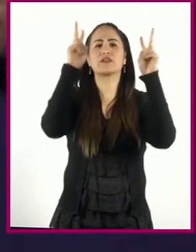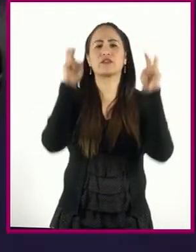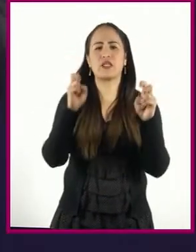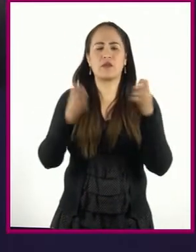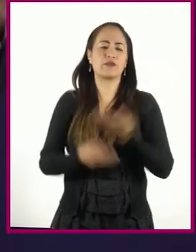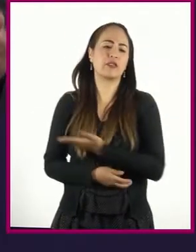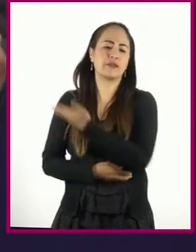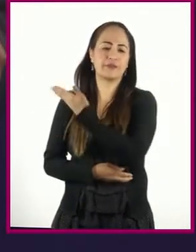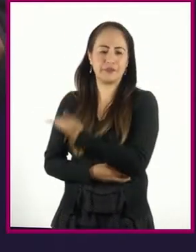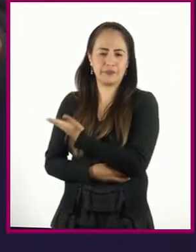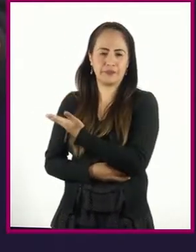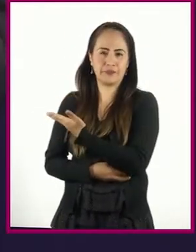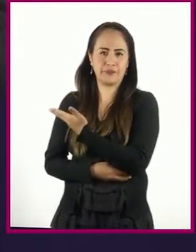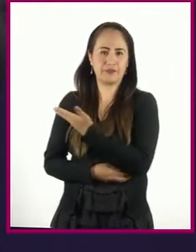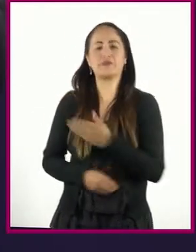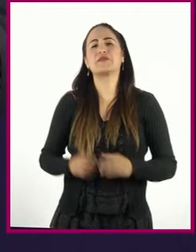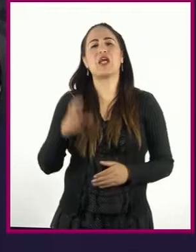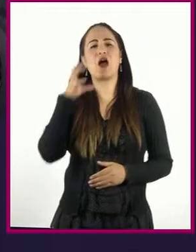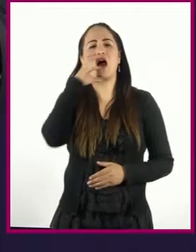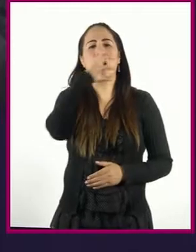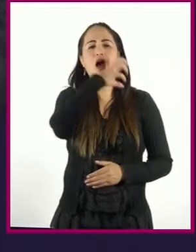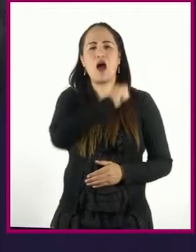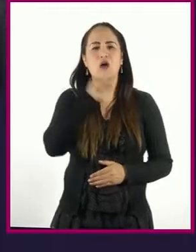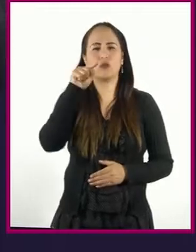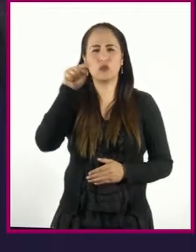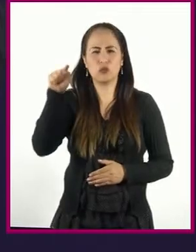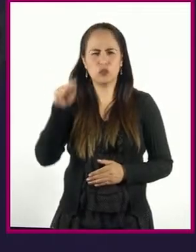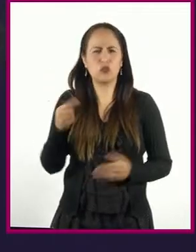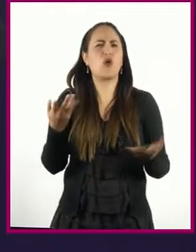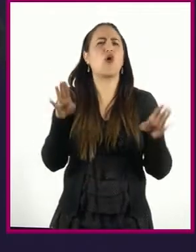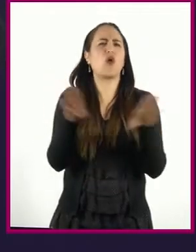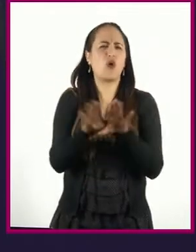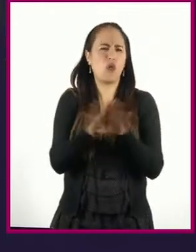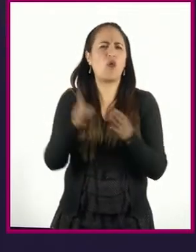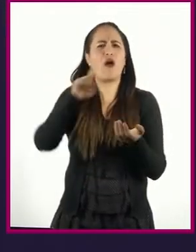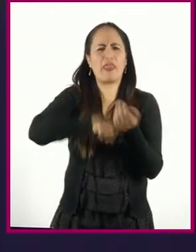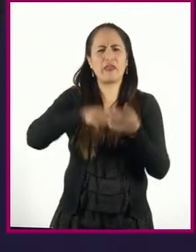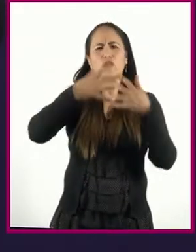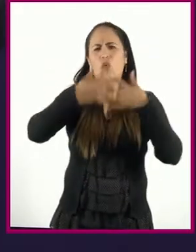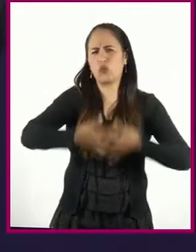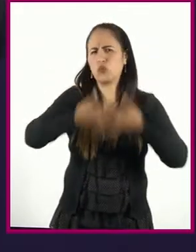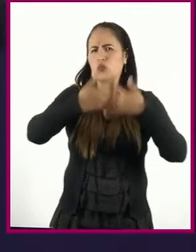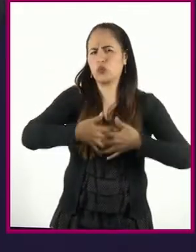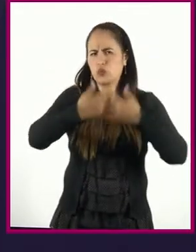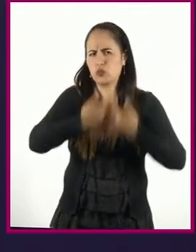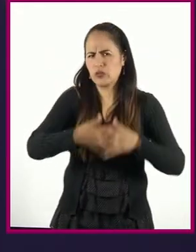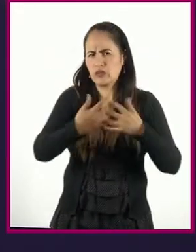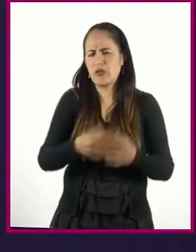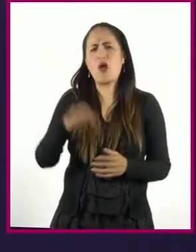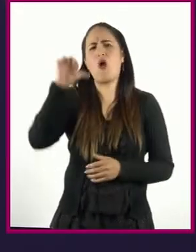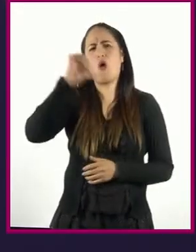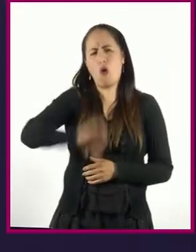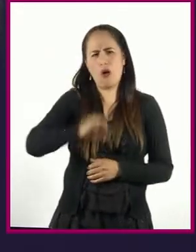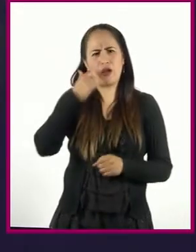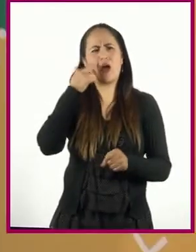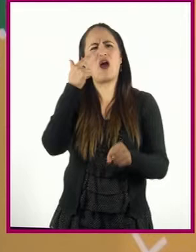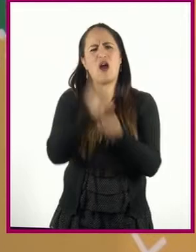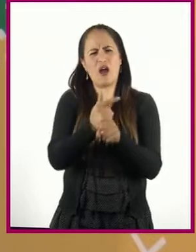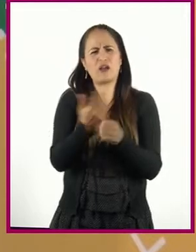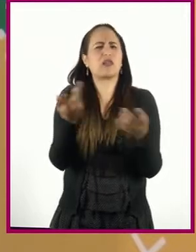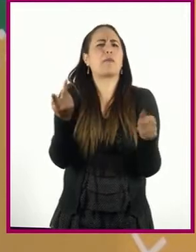¿Cómo funciona un microondas?, analizaremos y reflexionaremos sobre el funcionamiento del horno de